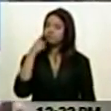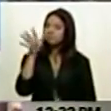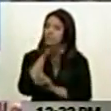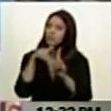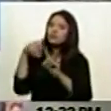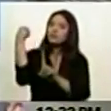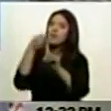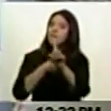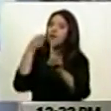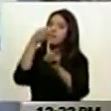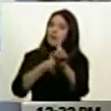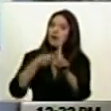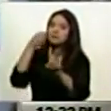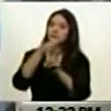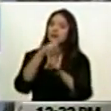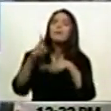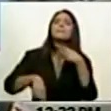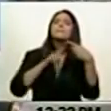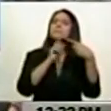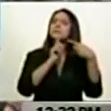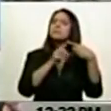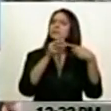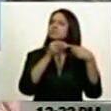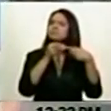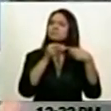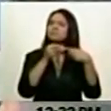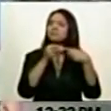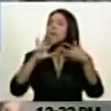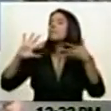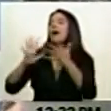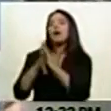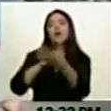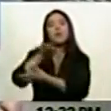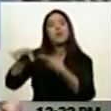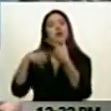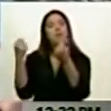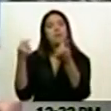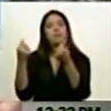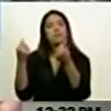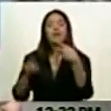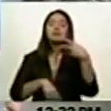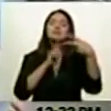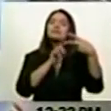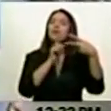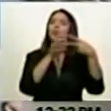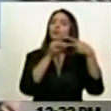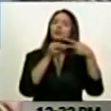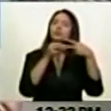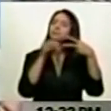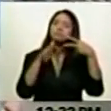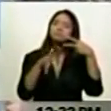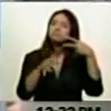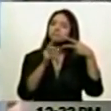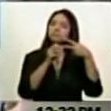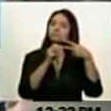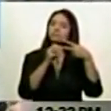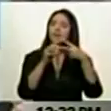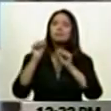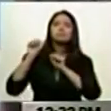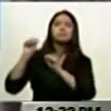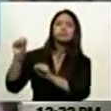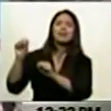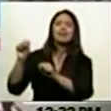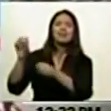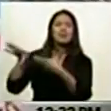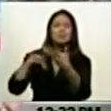de batalla. Primero, para superar la emergencia económica. Y segundo, para parar la actitud